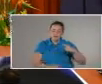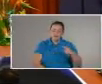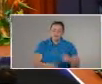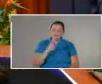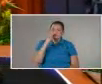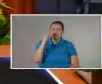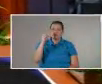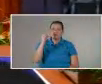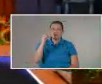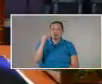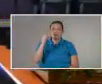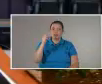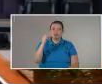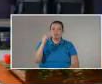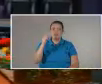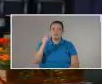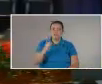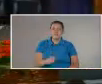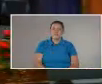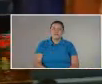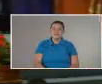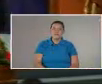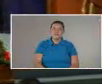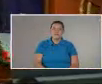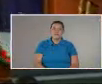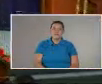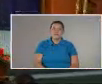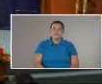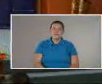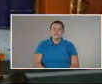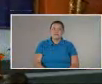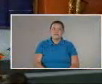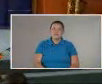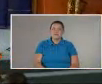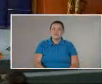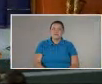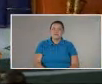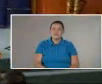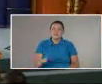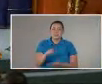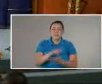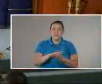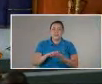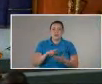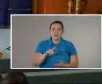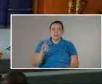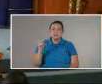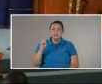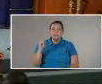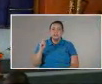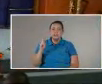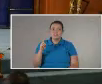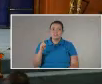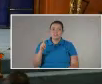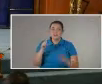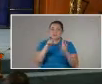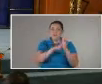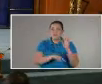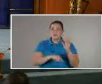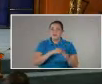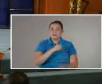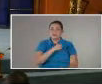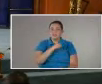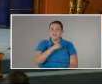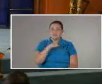Hermano, me estoy atreviendo a hablar de un tema que todos los predicadores no queremos. El lugar donde menos queremos que usted nos invite, ¿sabe cuál es? En